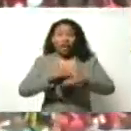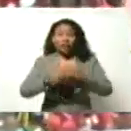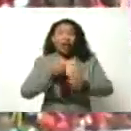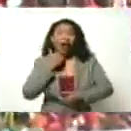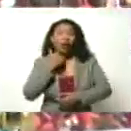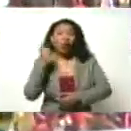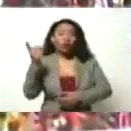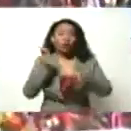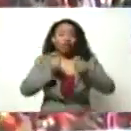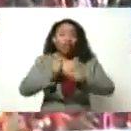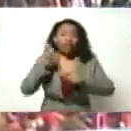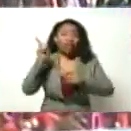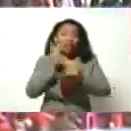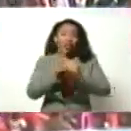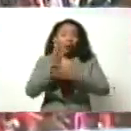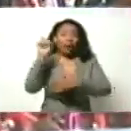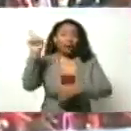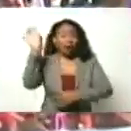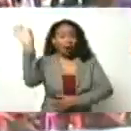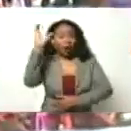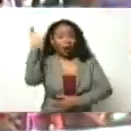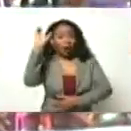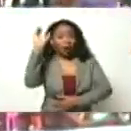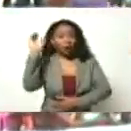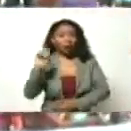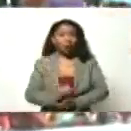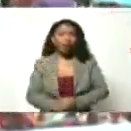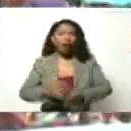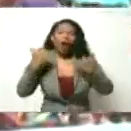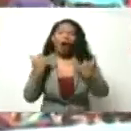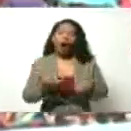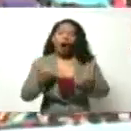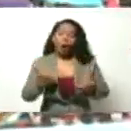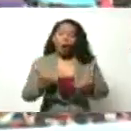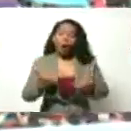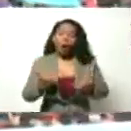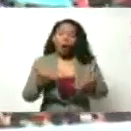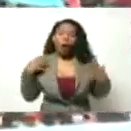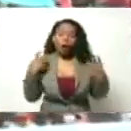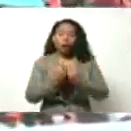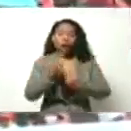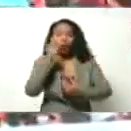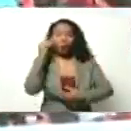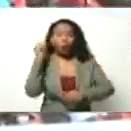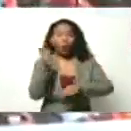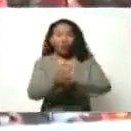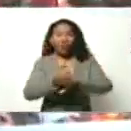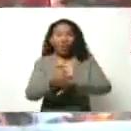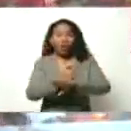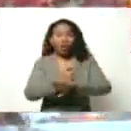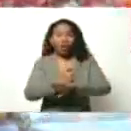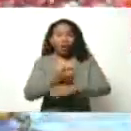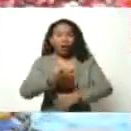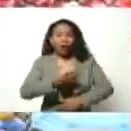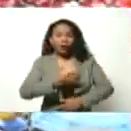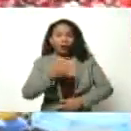intentan allá en Caracas ahora compañero gobernador compañeros del partido alcaldes